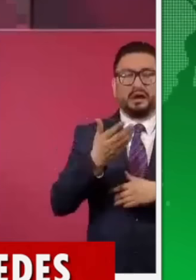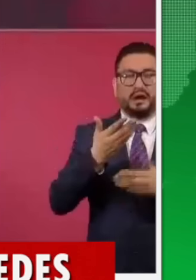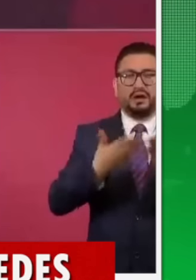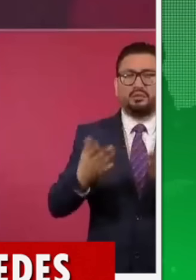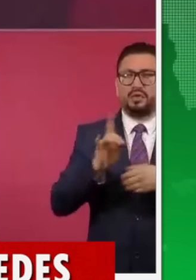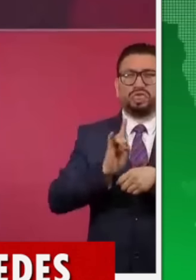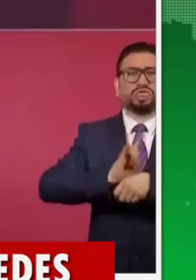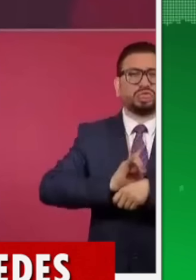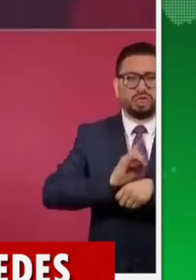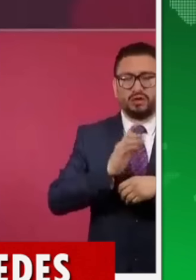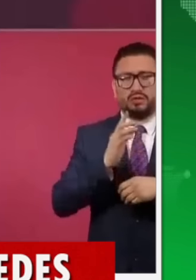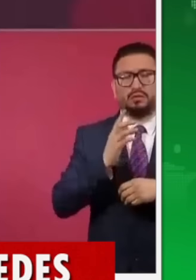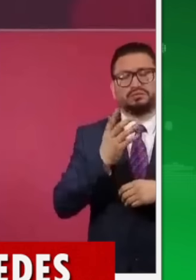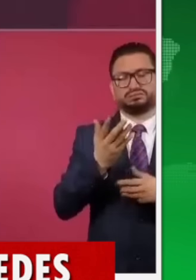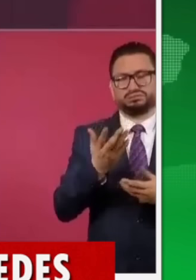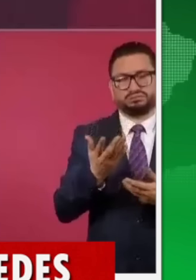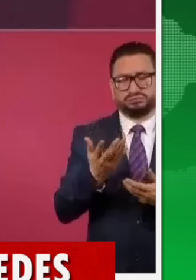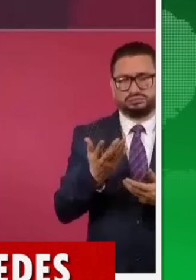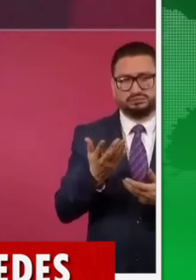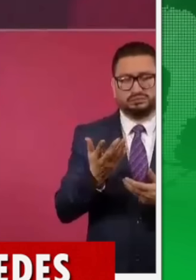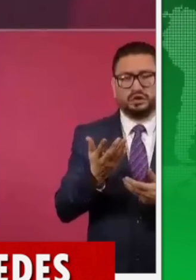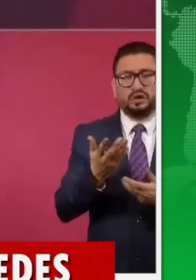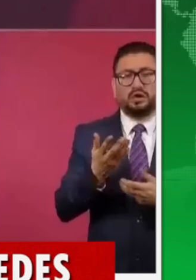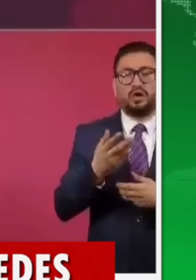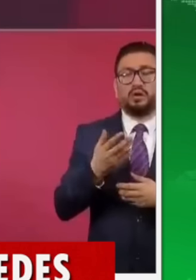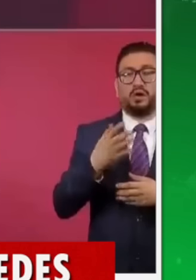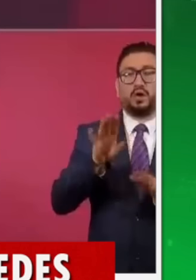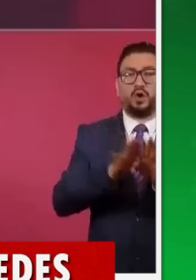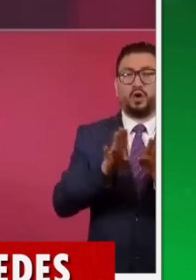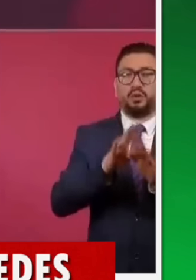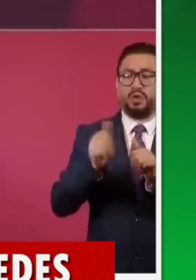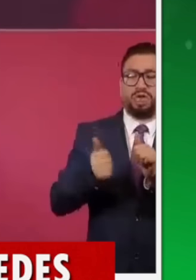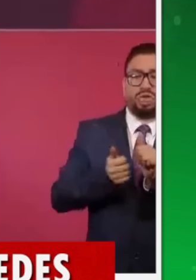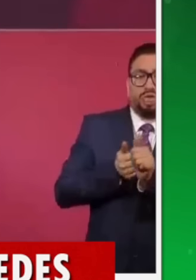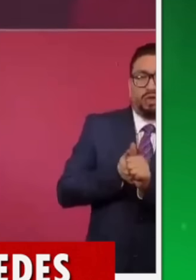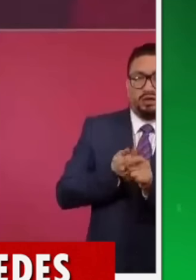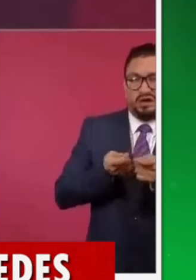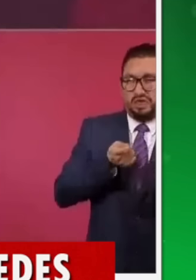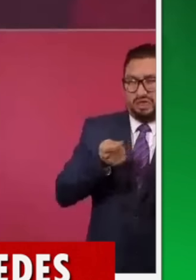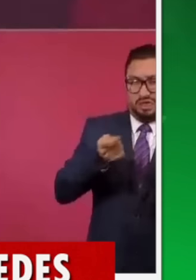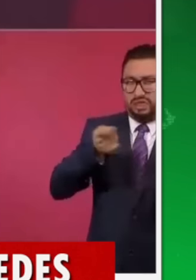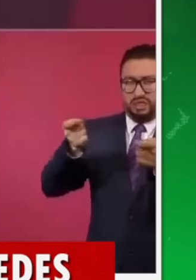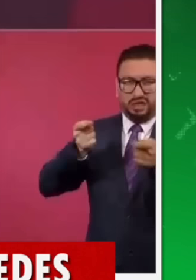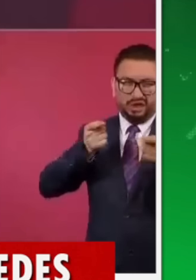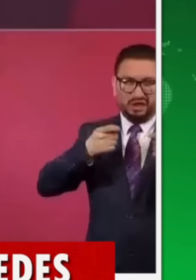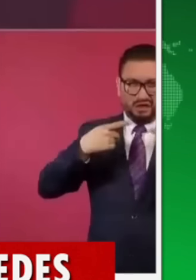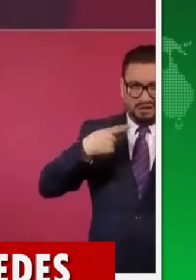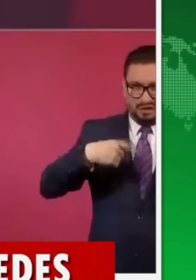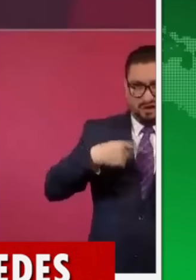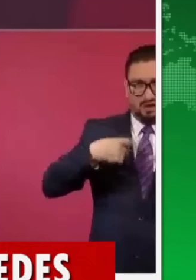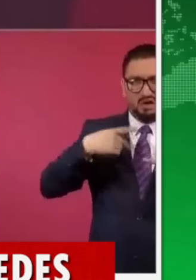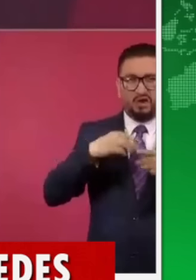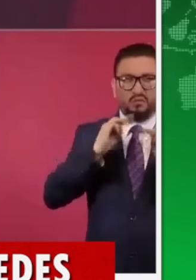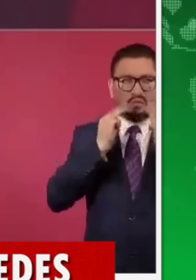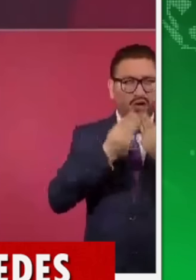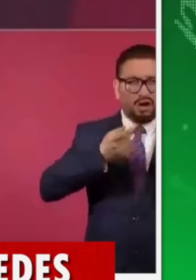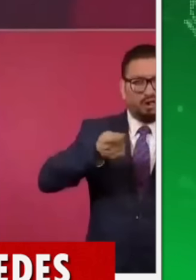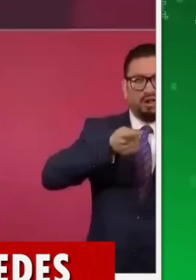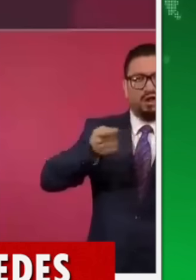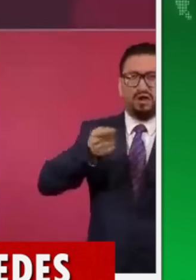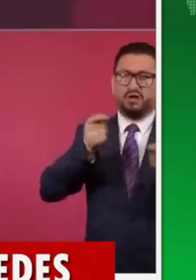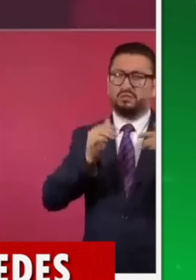fachada que sirve para que detrás opere una mafia de poder una oligarquía que eran los que se